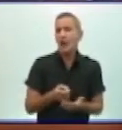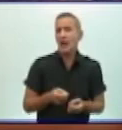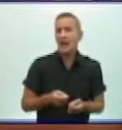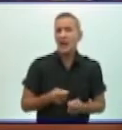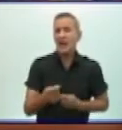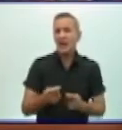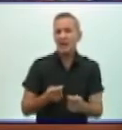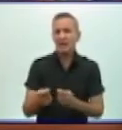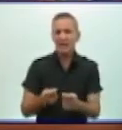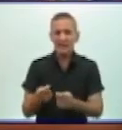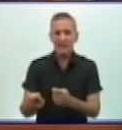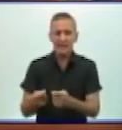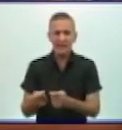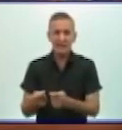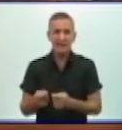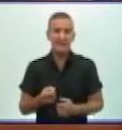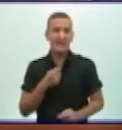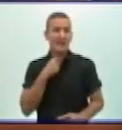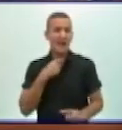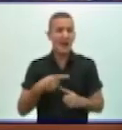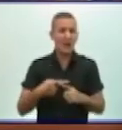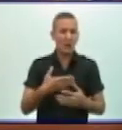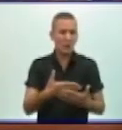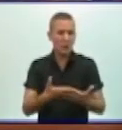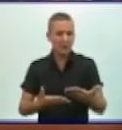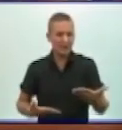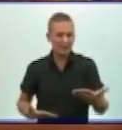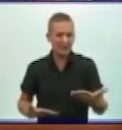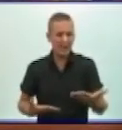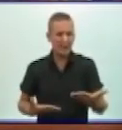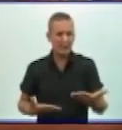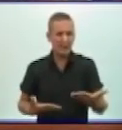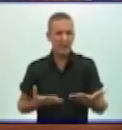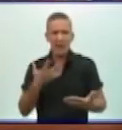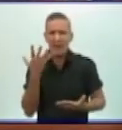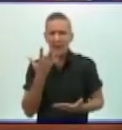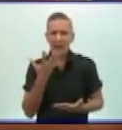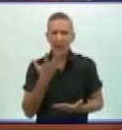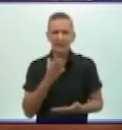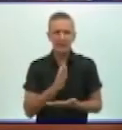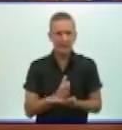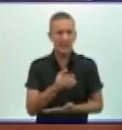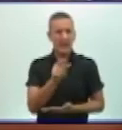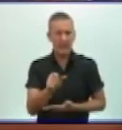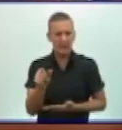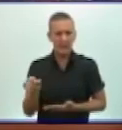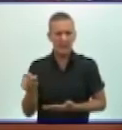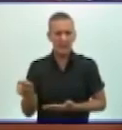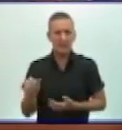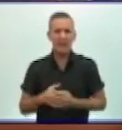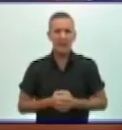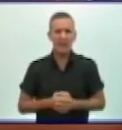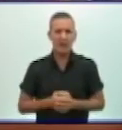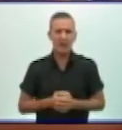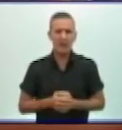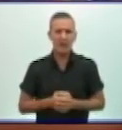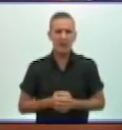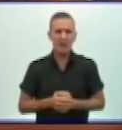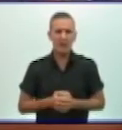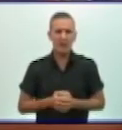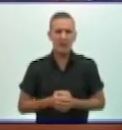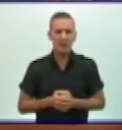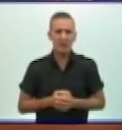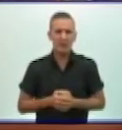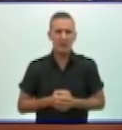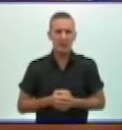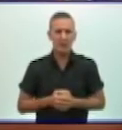realmente tenía, que incluso cometían determinados actos impúdicos contra las muchachas, contra las jóvenes que estudiaban en la